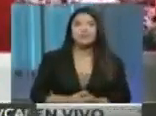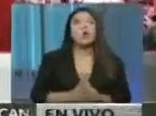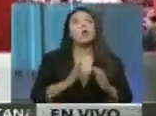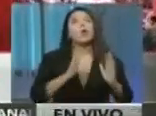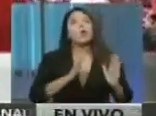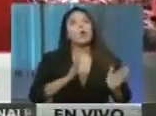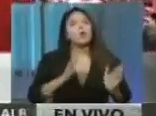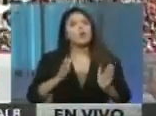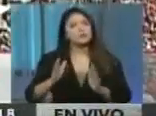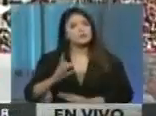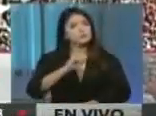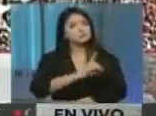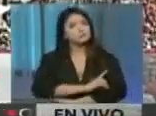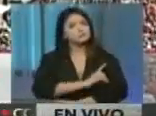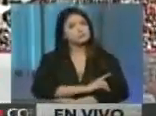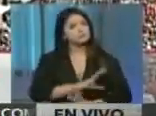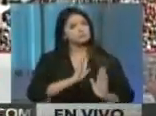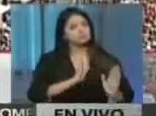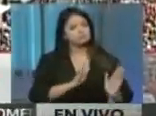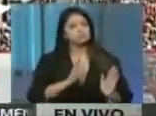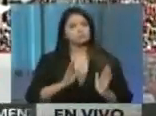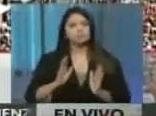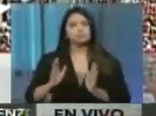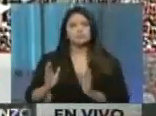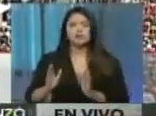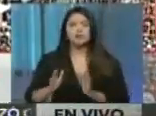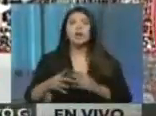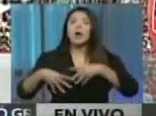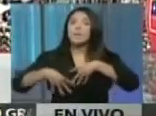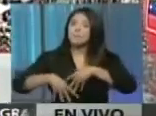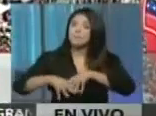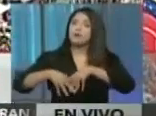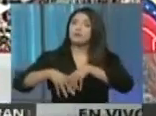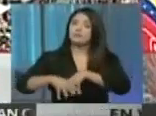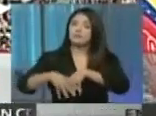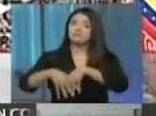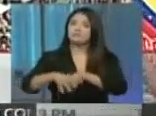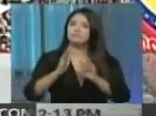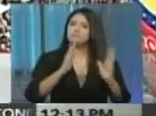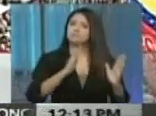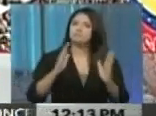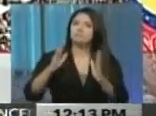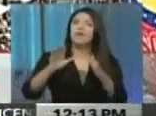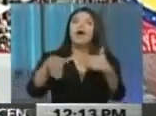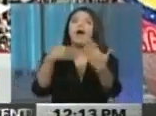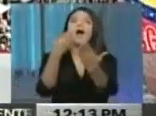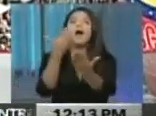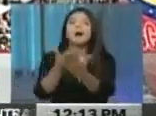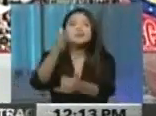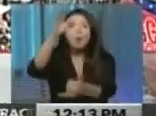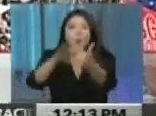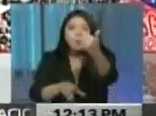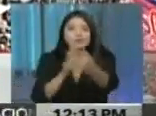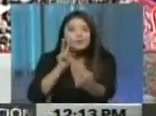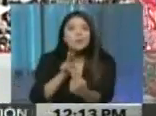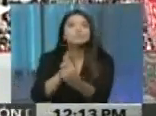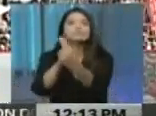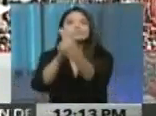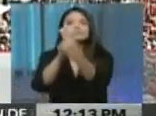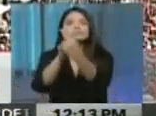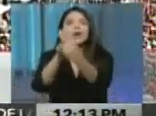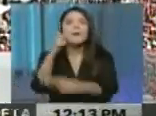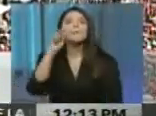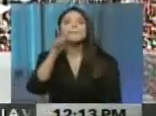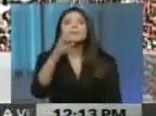ordenadamente, disciplinadamente, vamos a marchar hasta Miraflores a encontrarnos con